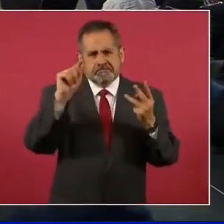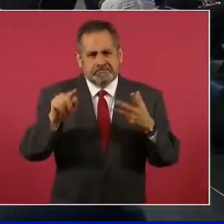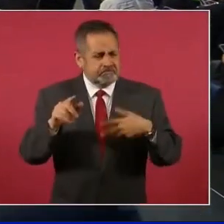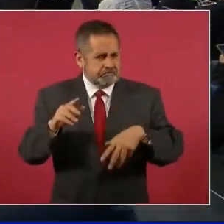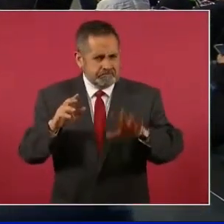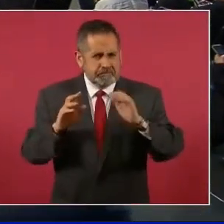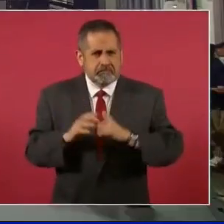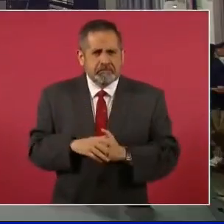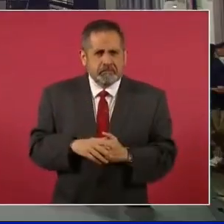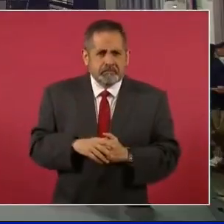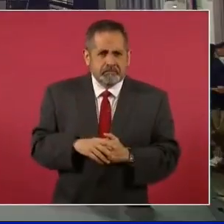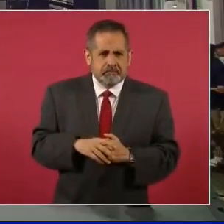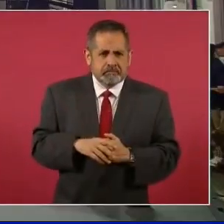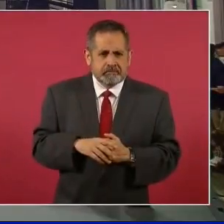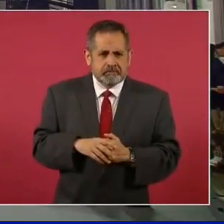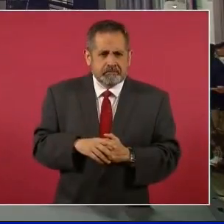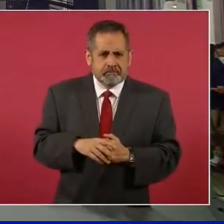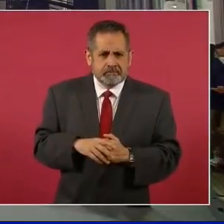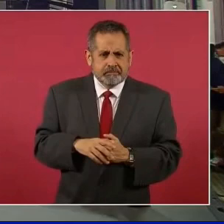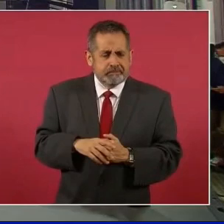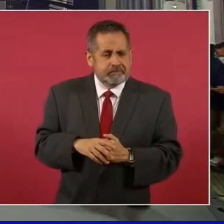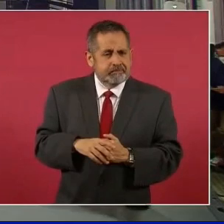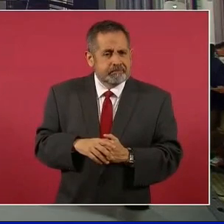era un cuestionario